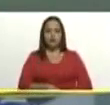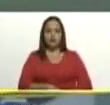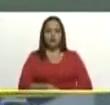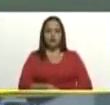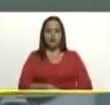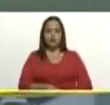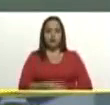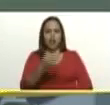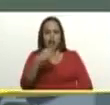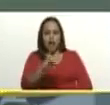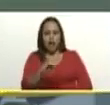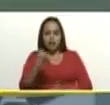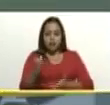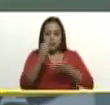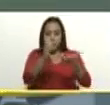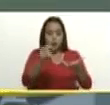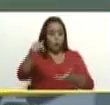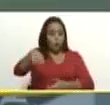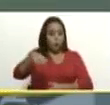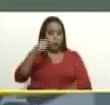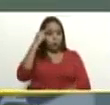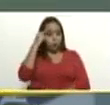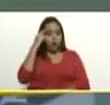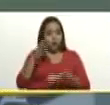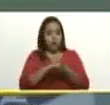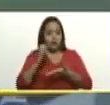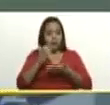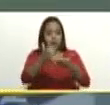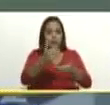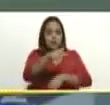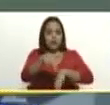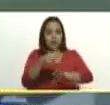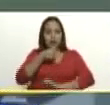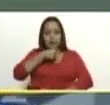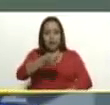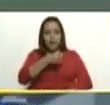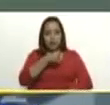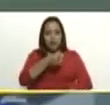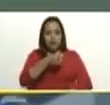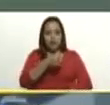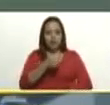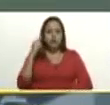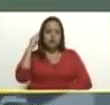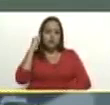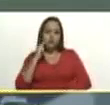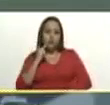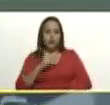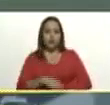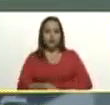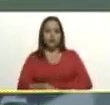que han sido galardonados el día de hoy con el Premio Nacional de Periodismo Simón Bolívar.